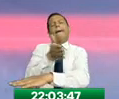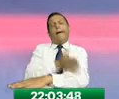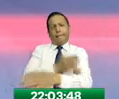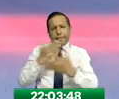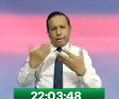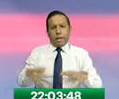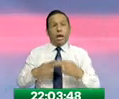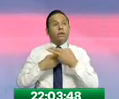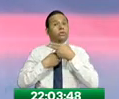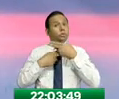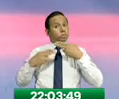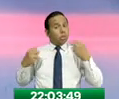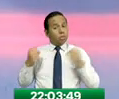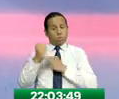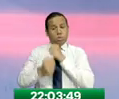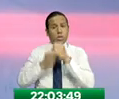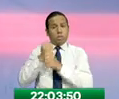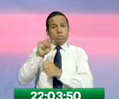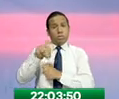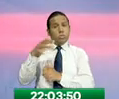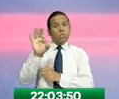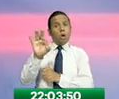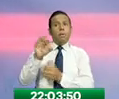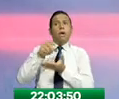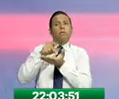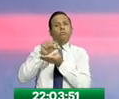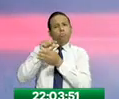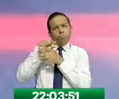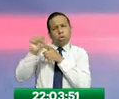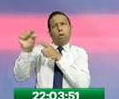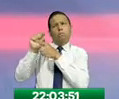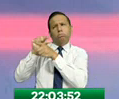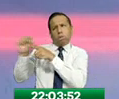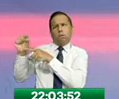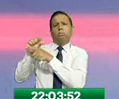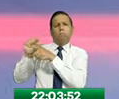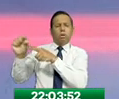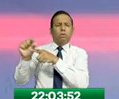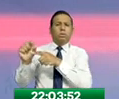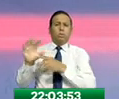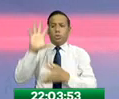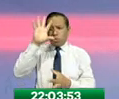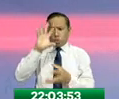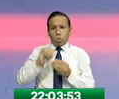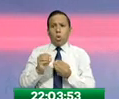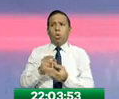desde noviembre del 2019. Pues Ecuador, según señalan, habría pagado únicamente